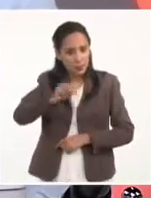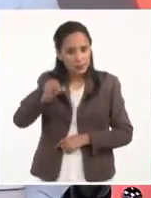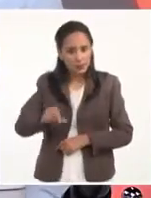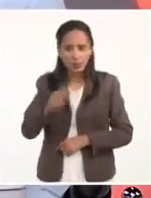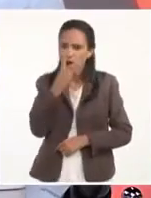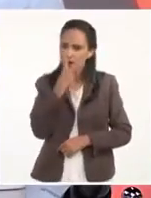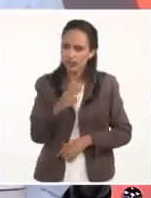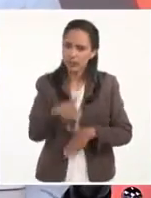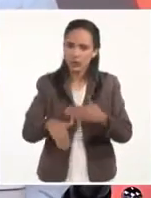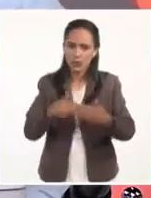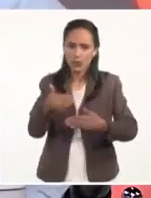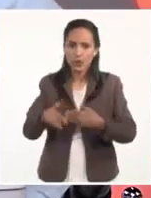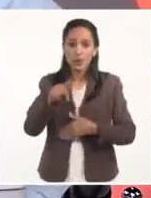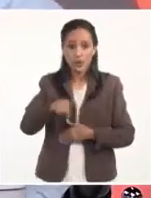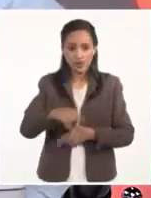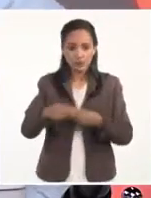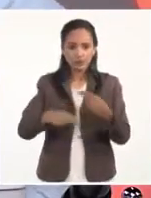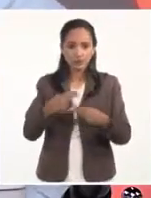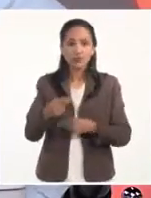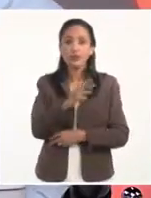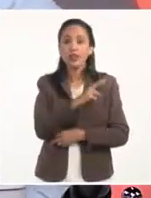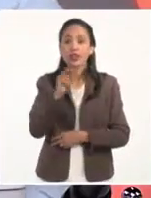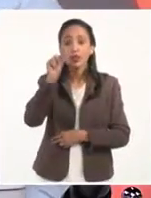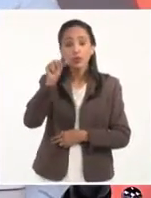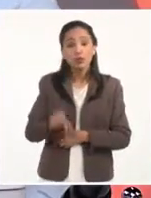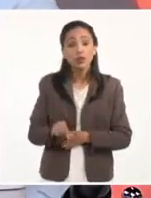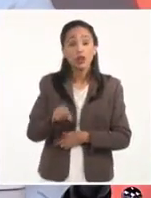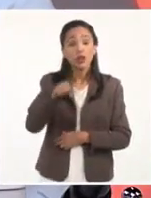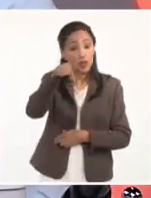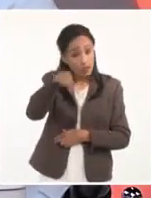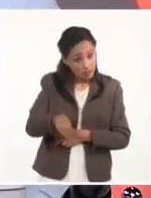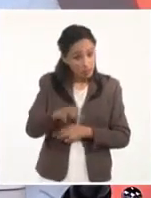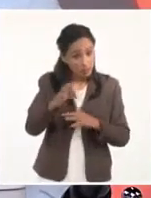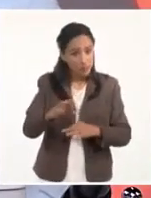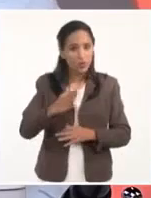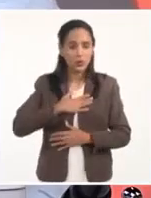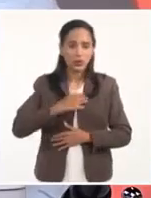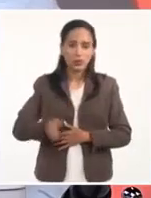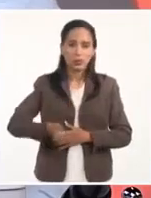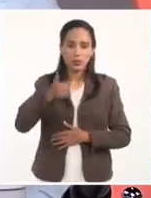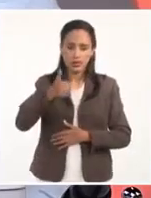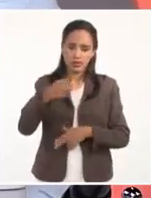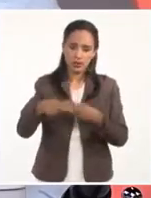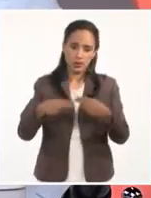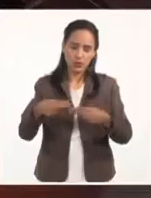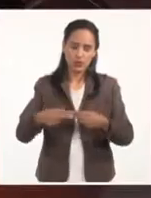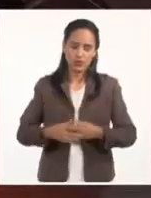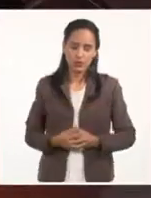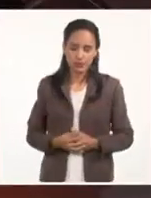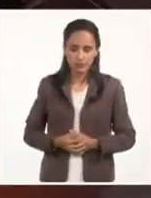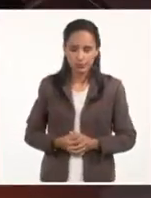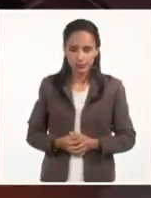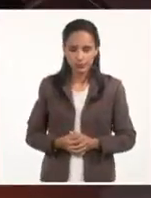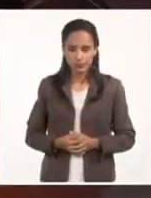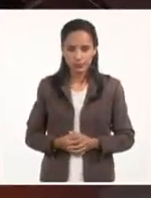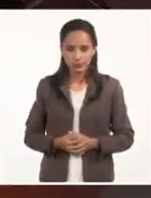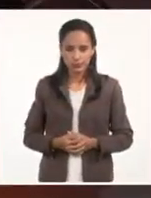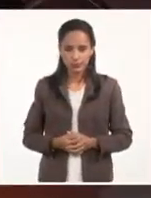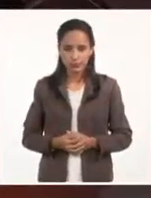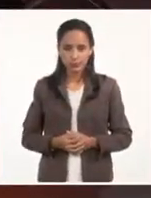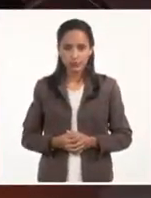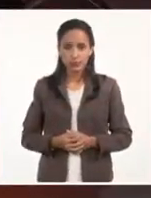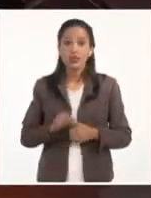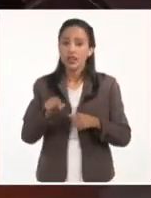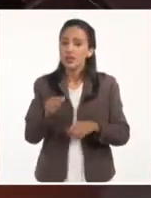los problemas y eso lo vamos a hacer reunión área porque la misión de nuevo que nos da nuestro presidente creo que ese llamado a que a que triunfe el amor